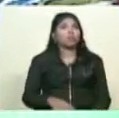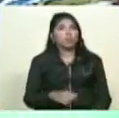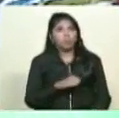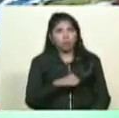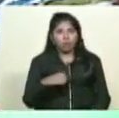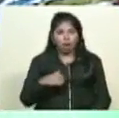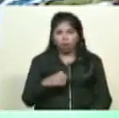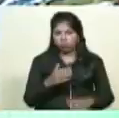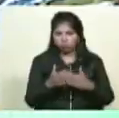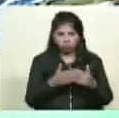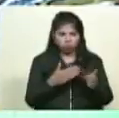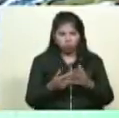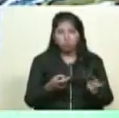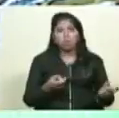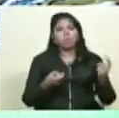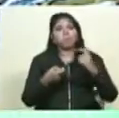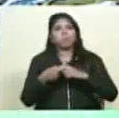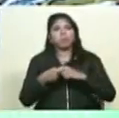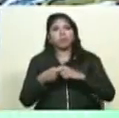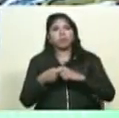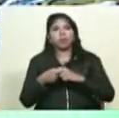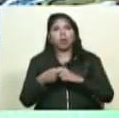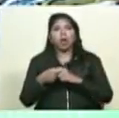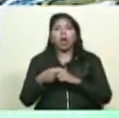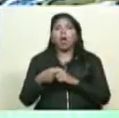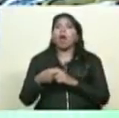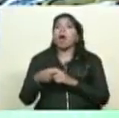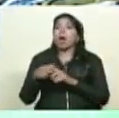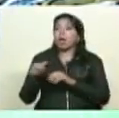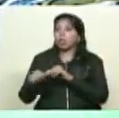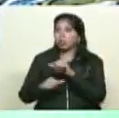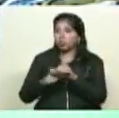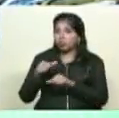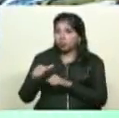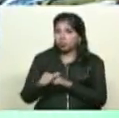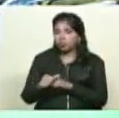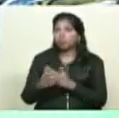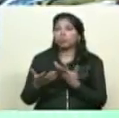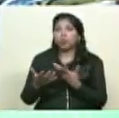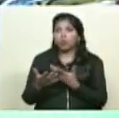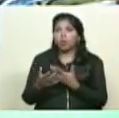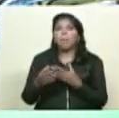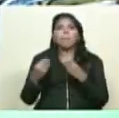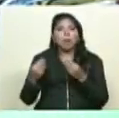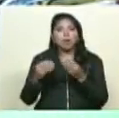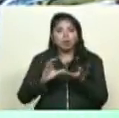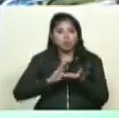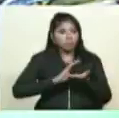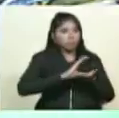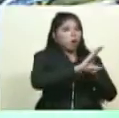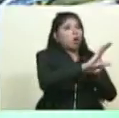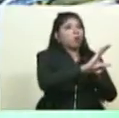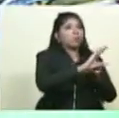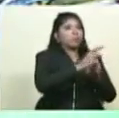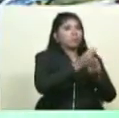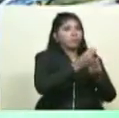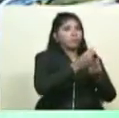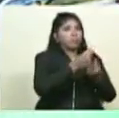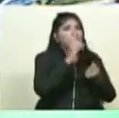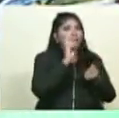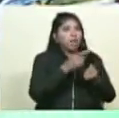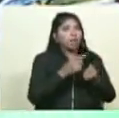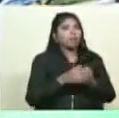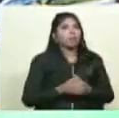vamos a incluir en el plan de asociación estratégica para suministrarle los principios activos, que es la materia prima necesaria,